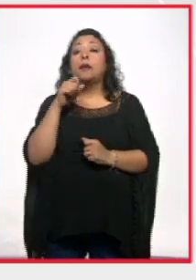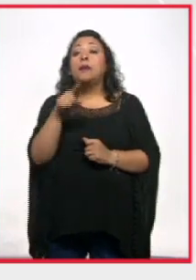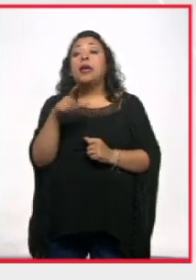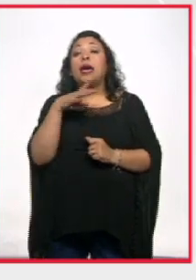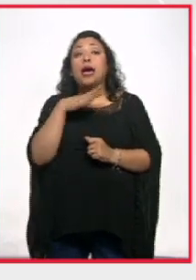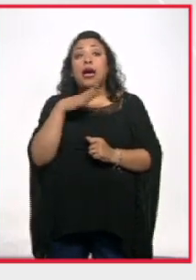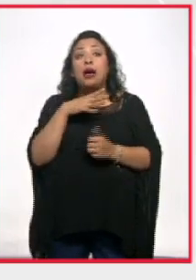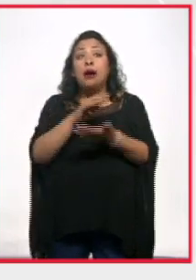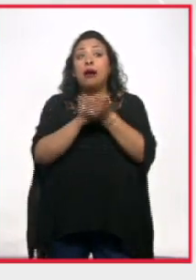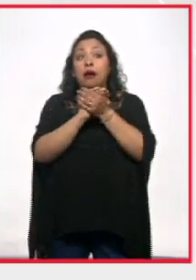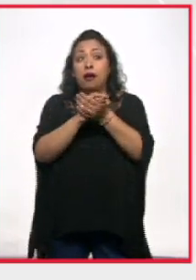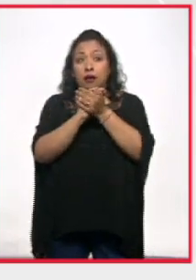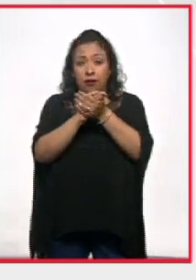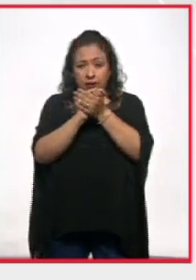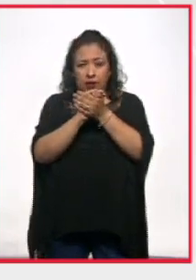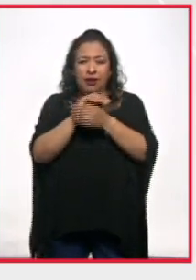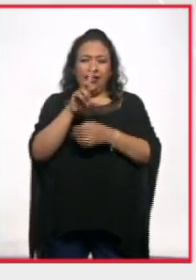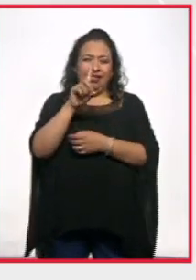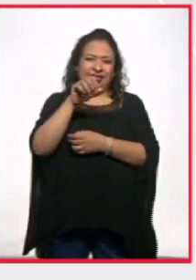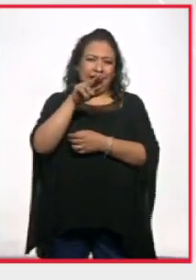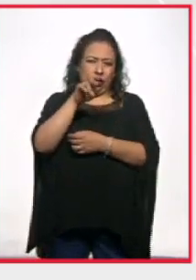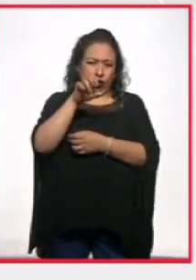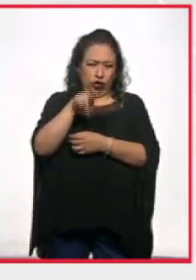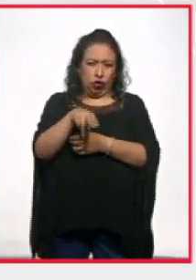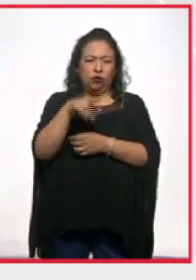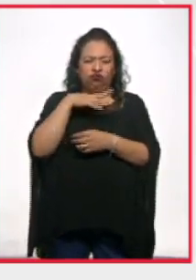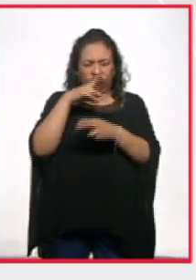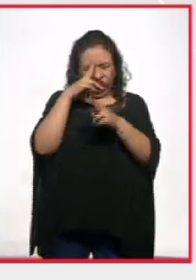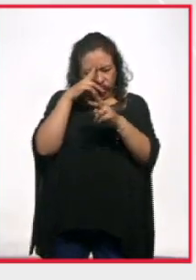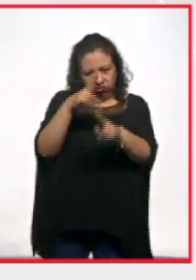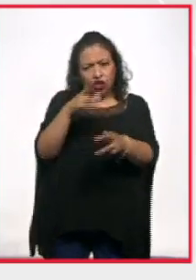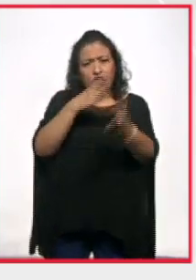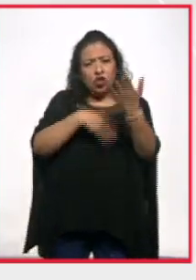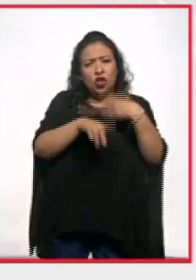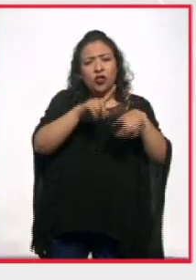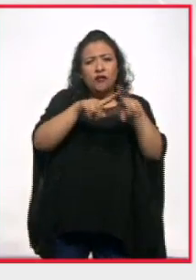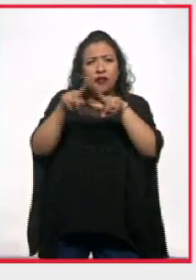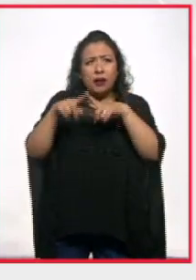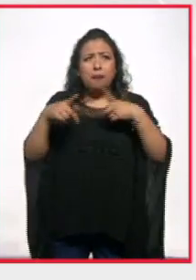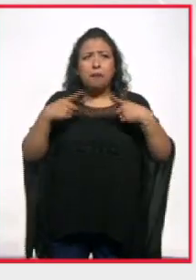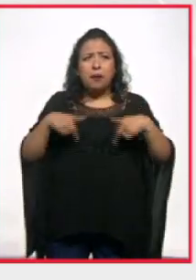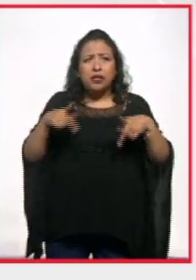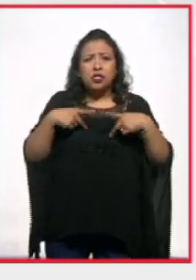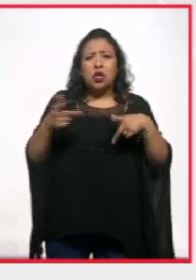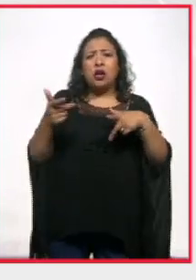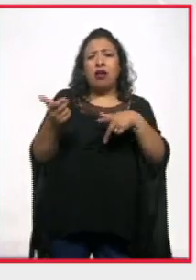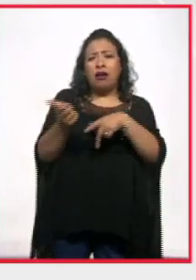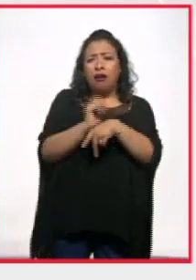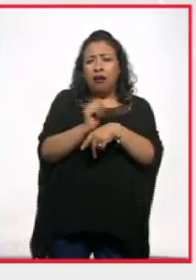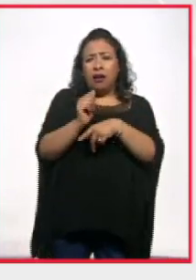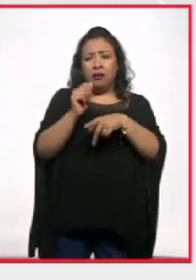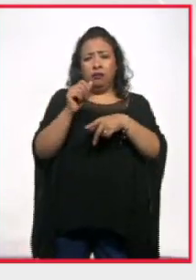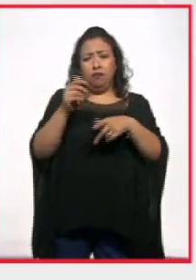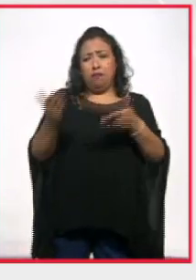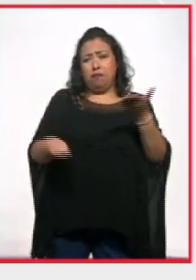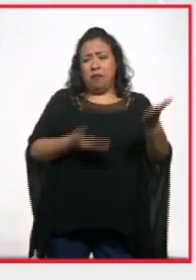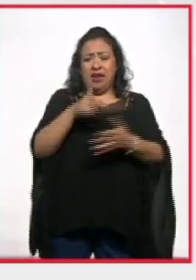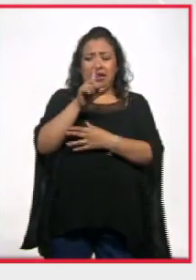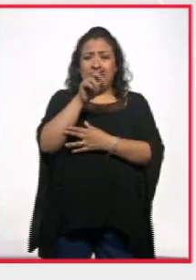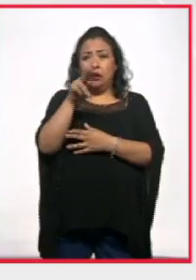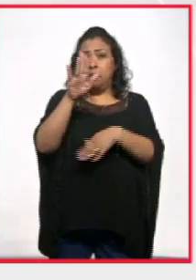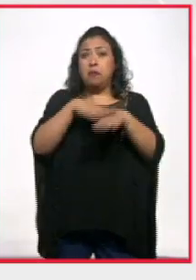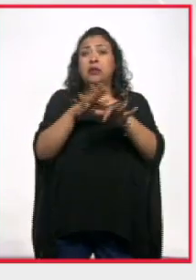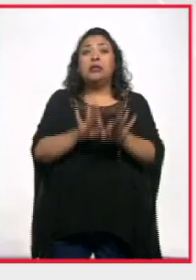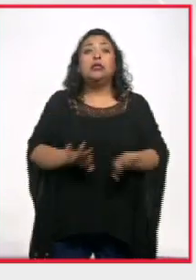la Lotería del Danzón, un homenaje a todos los autores de los danzones más emblemáticos